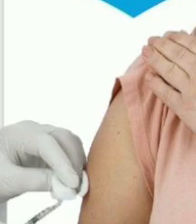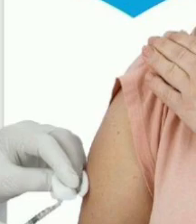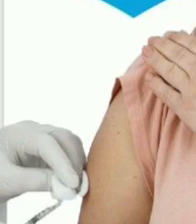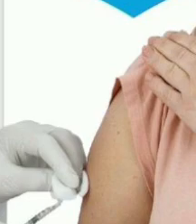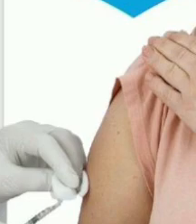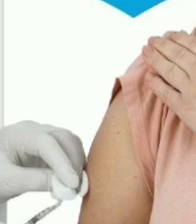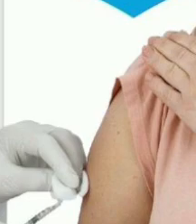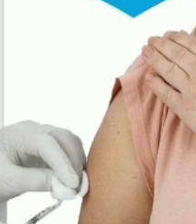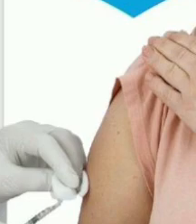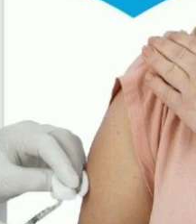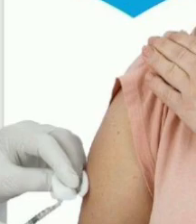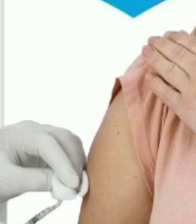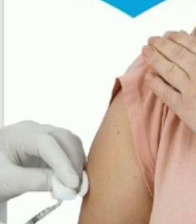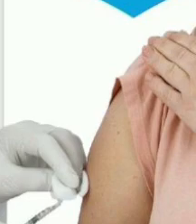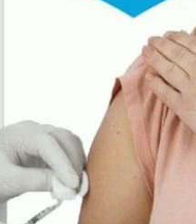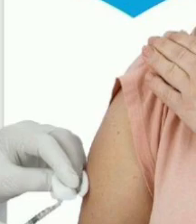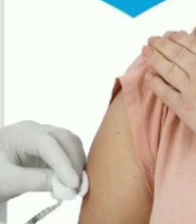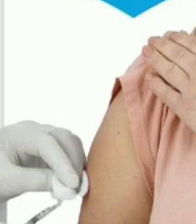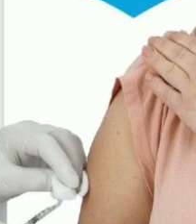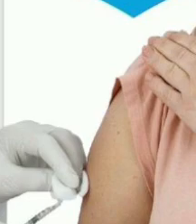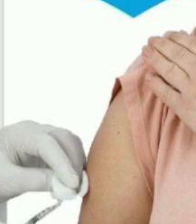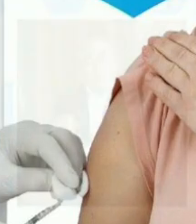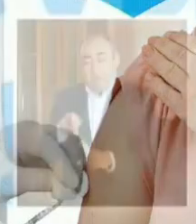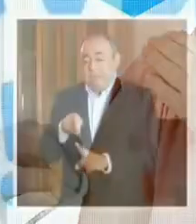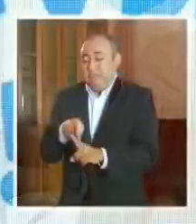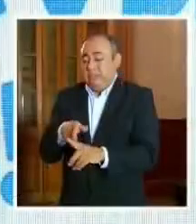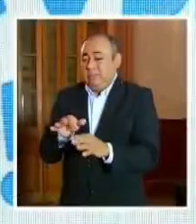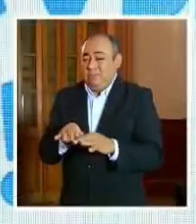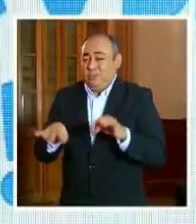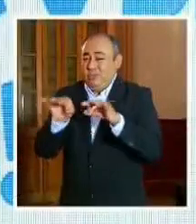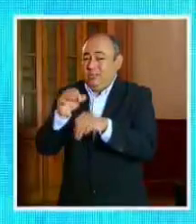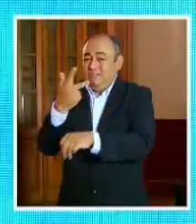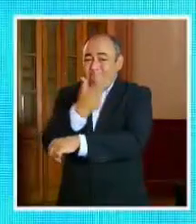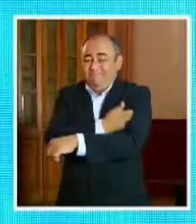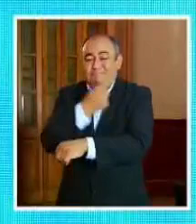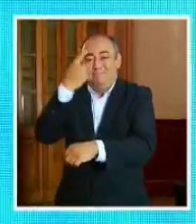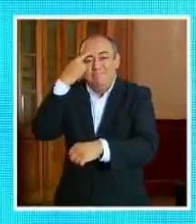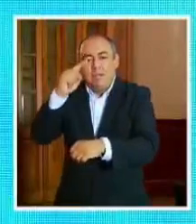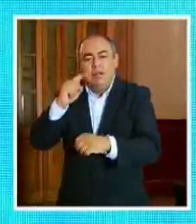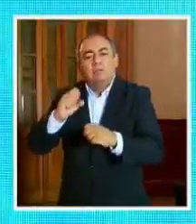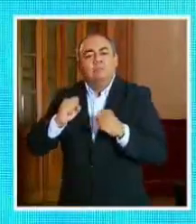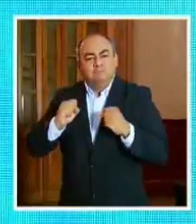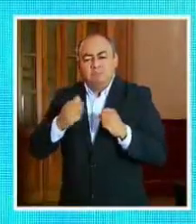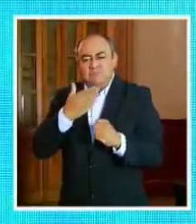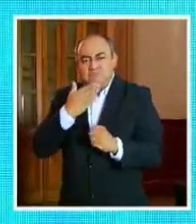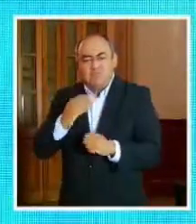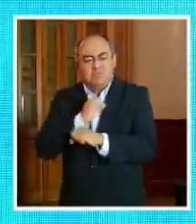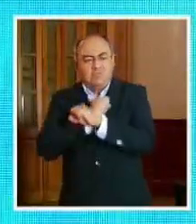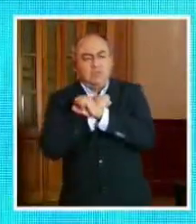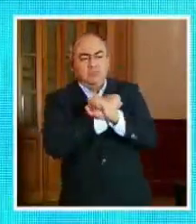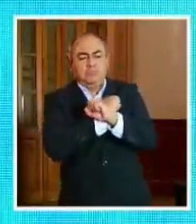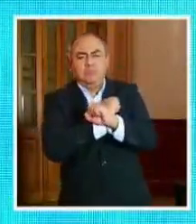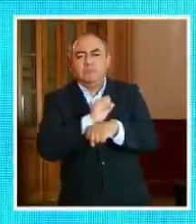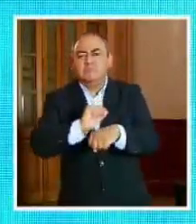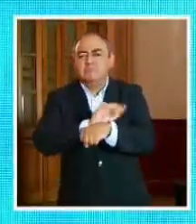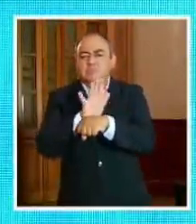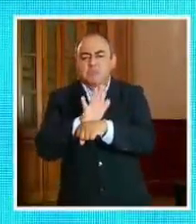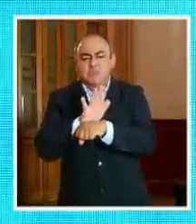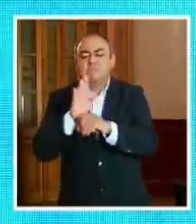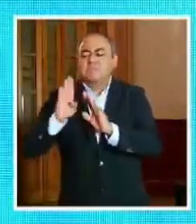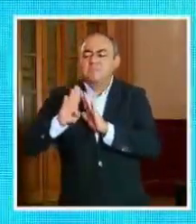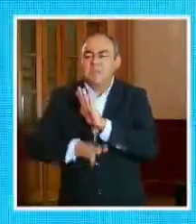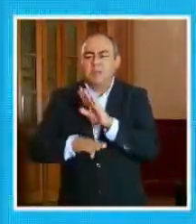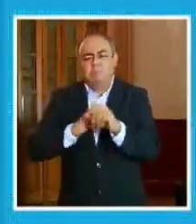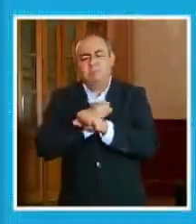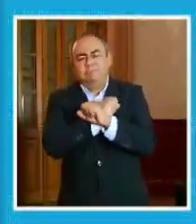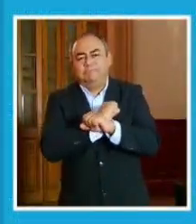es nuestra arma más importante, nuestro escudo más importante de protección. Y bien, como los